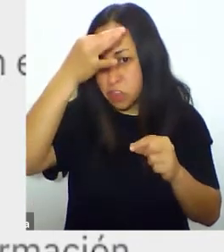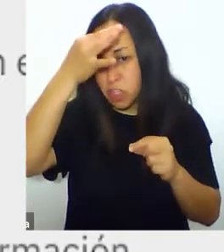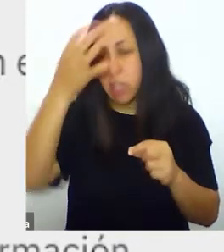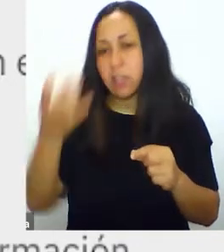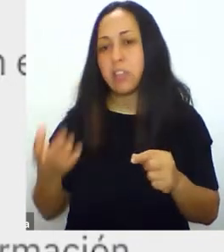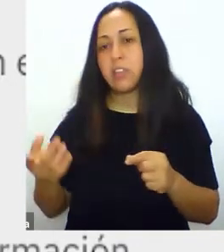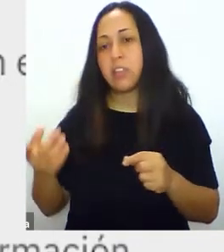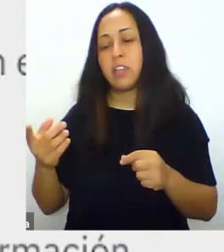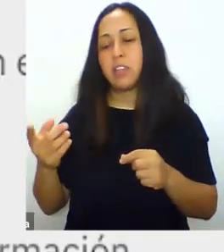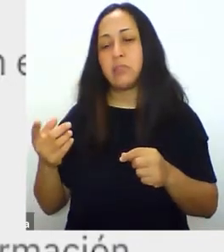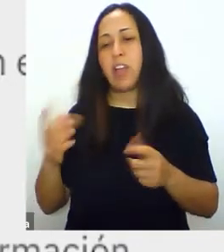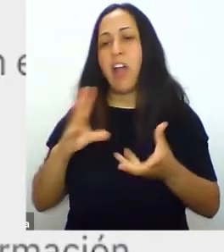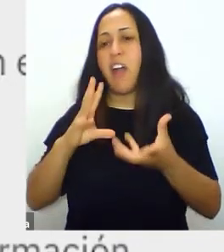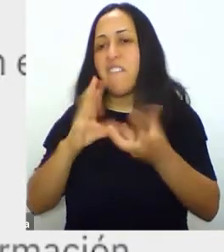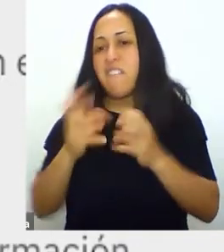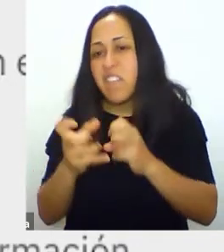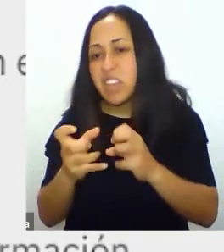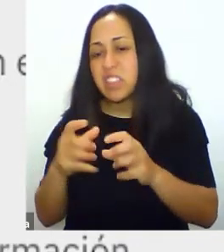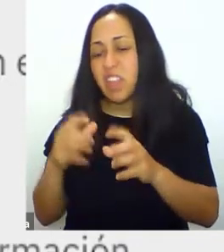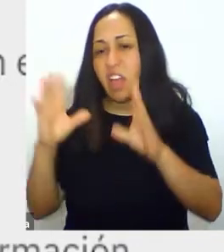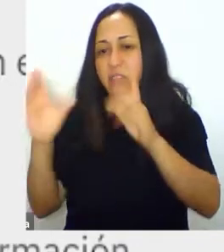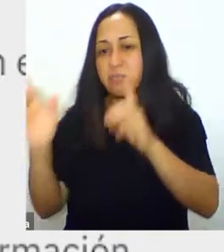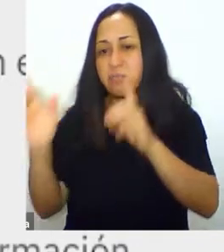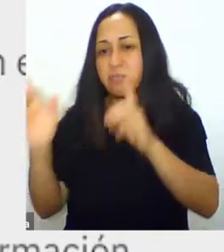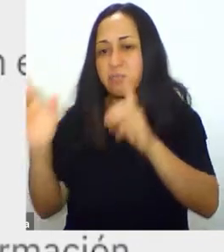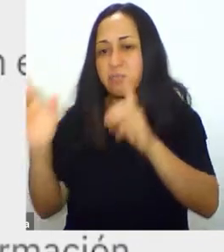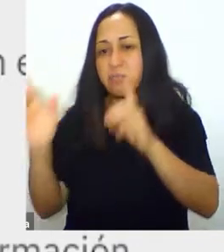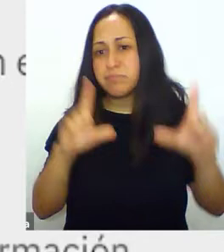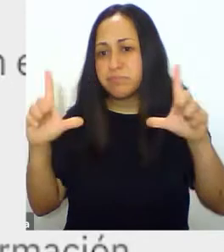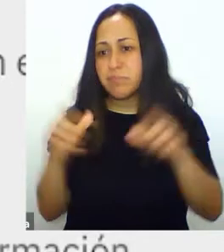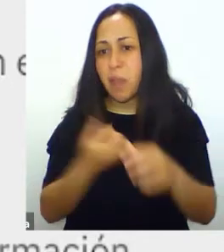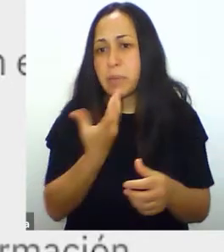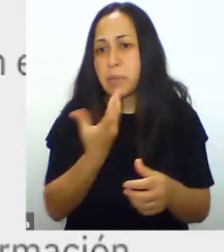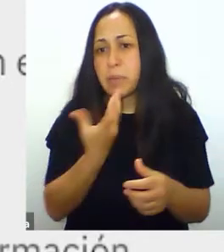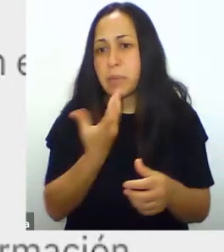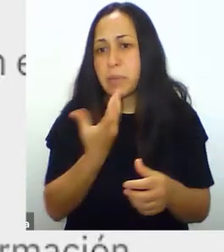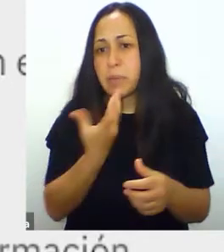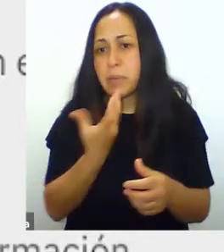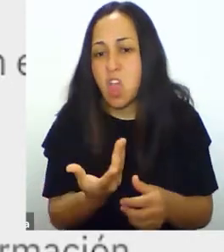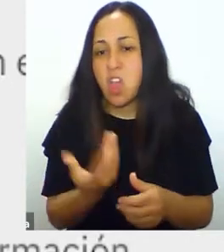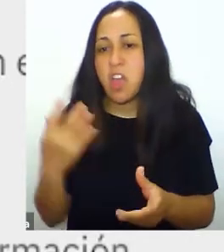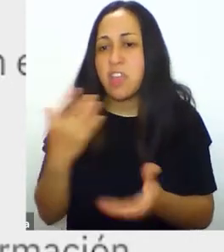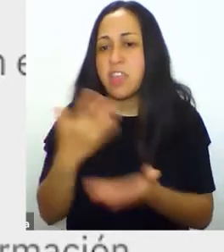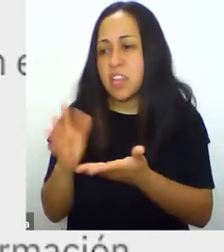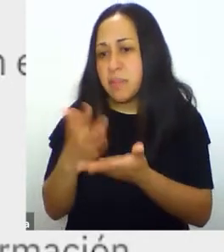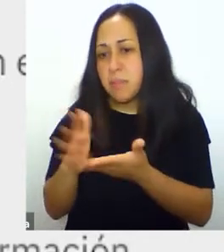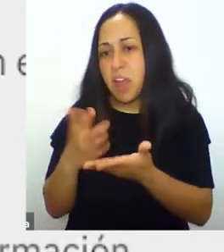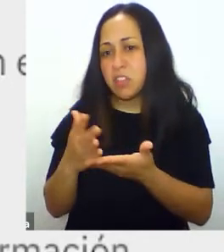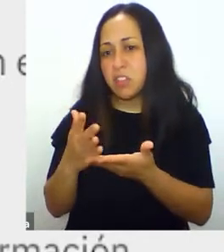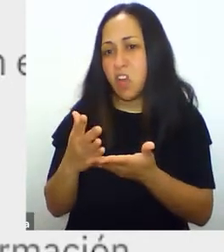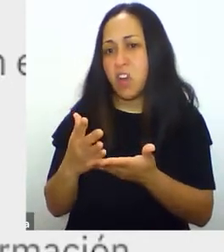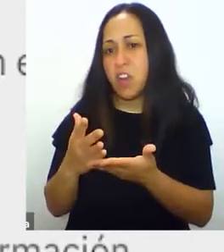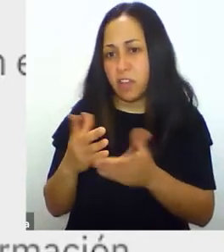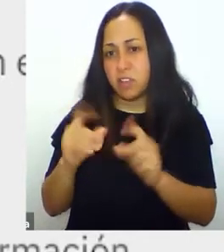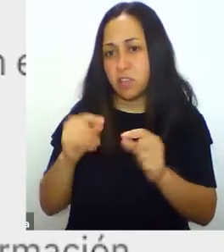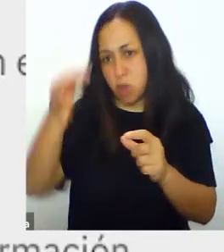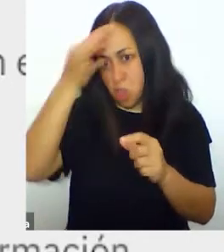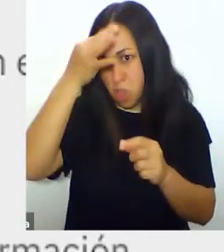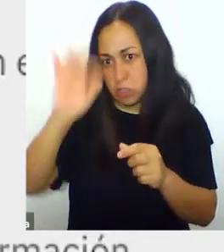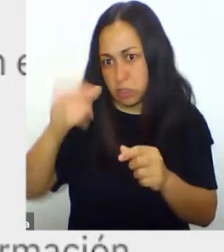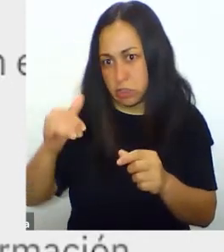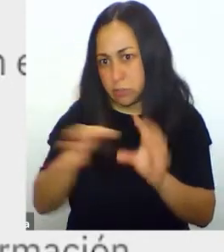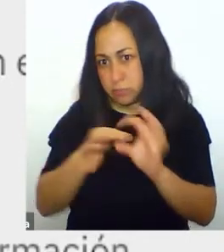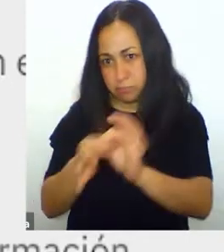violencia. Y es importante reconocer esto porque de alguna manera las expresiones discriminatorias que tuvo